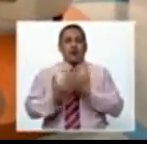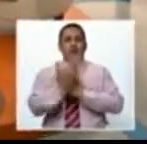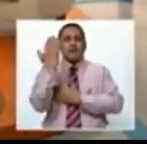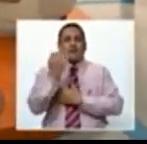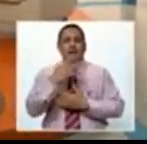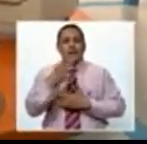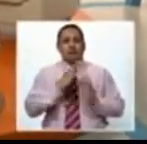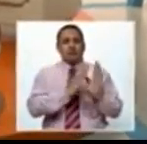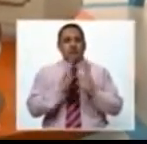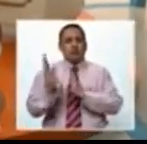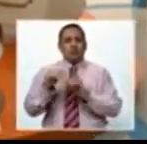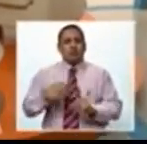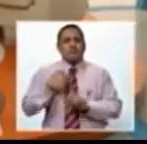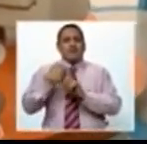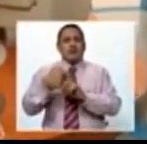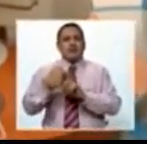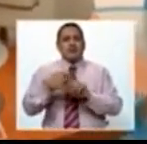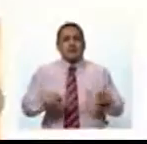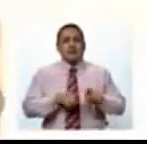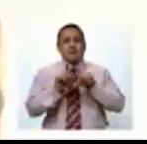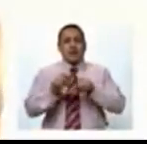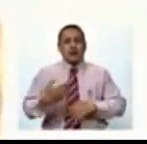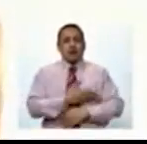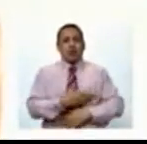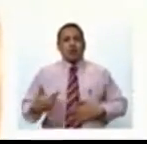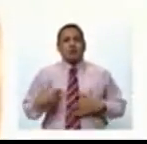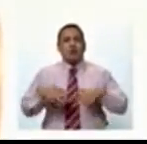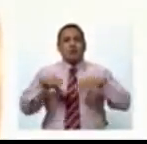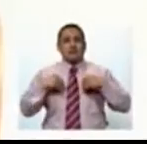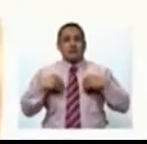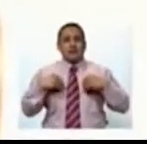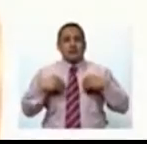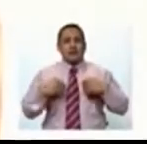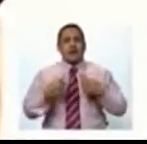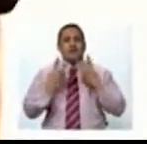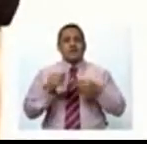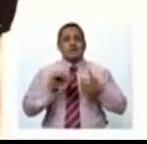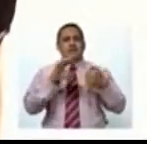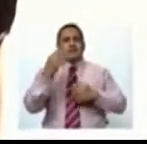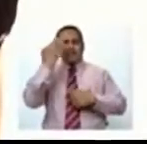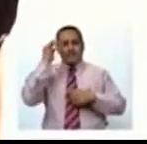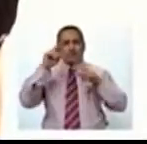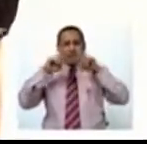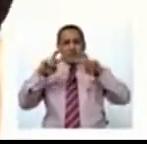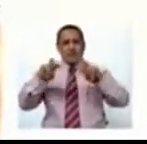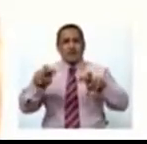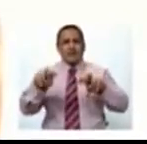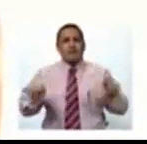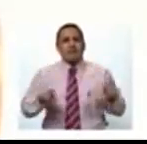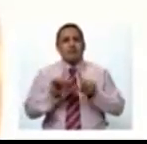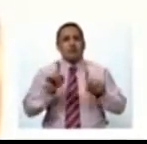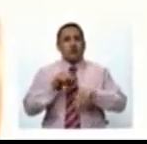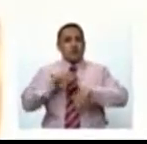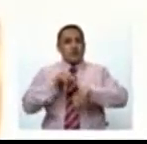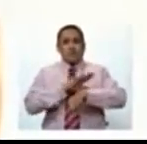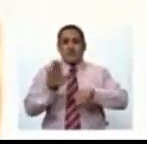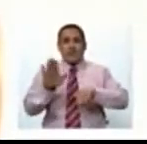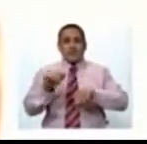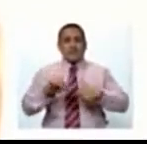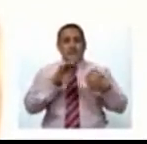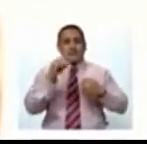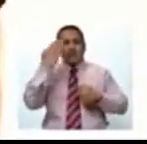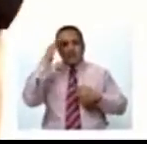que es un proceso sumario en el cual el Estado se atribuye 60 días para investigar, y si no termina en 60 días, se